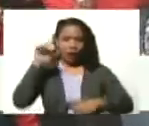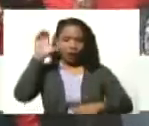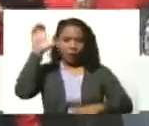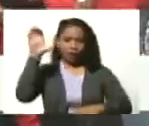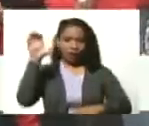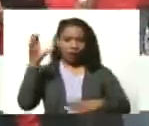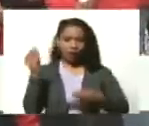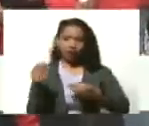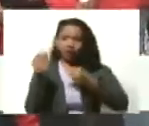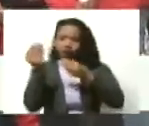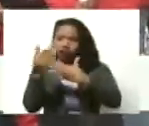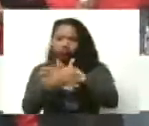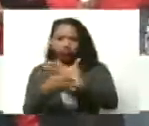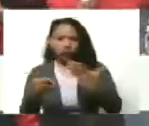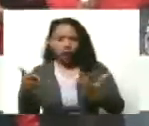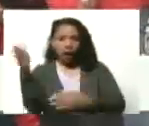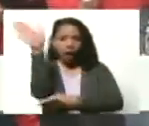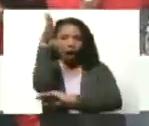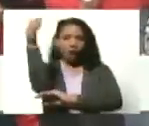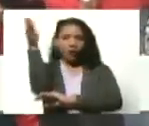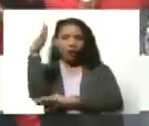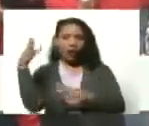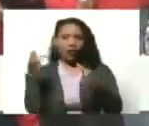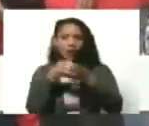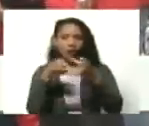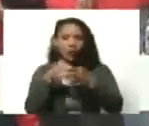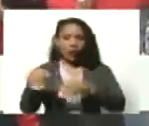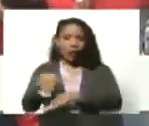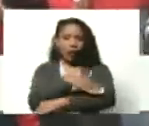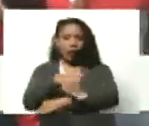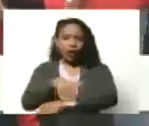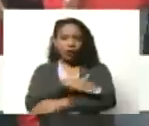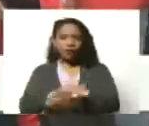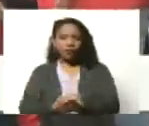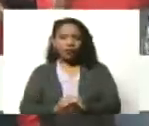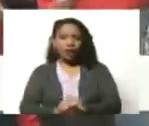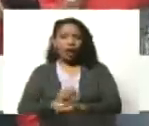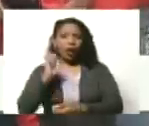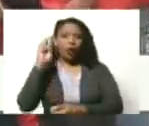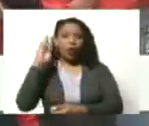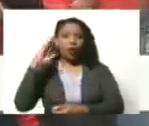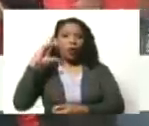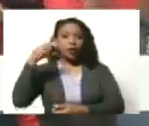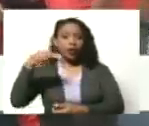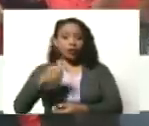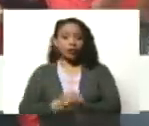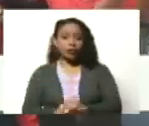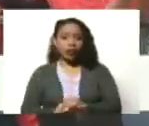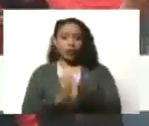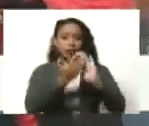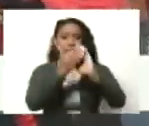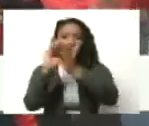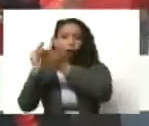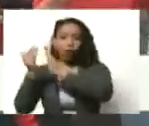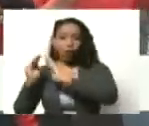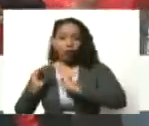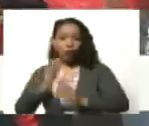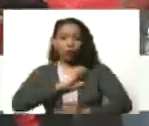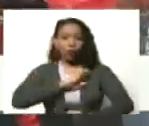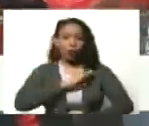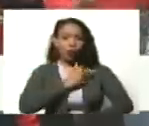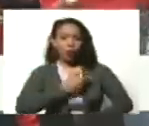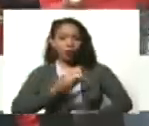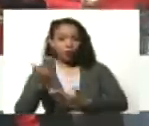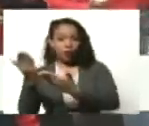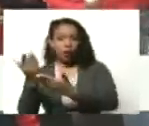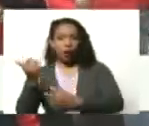es entregarle el estandarte de su unidad, de su calle, de su VC, de su comunidad, para que en